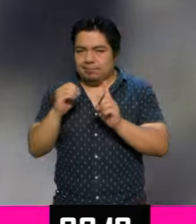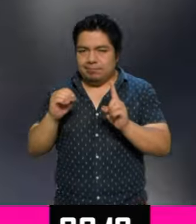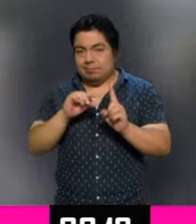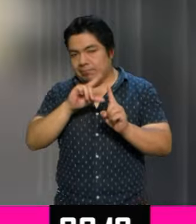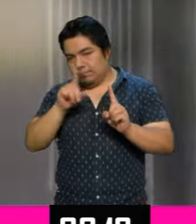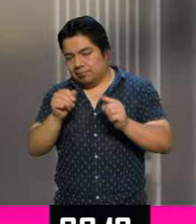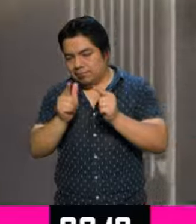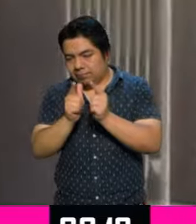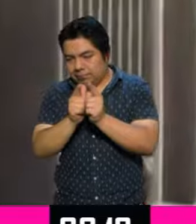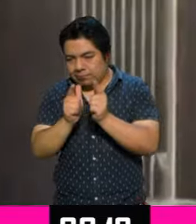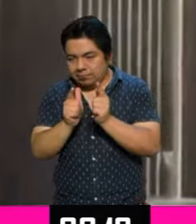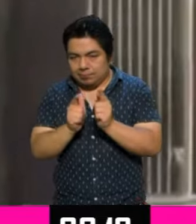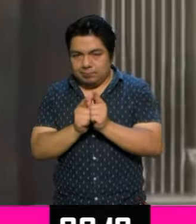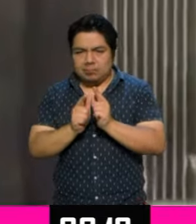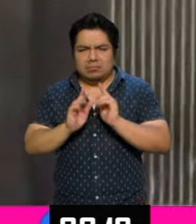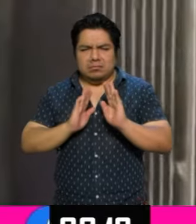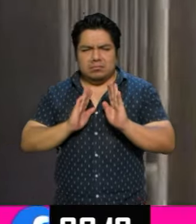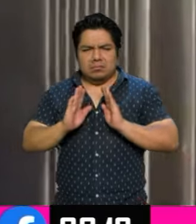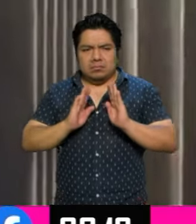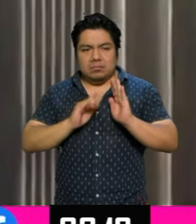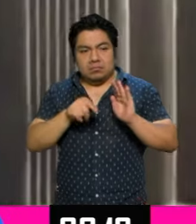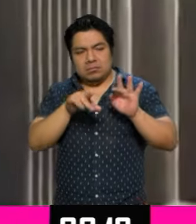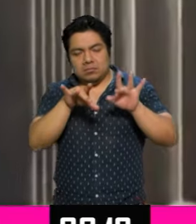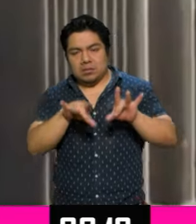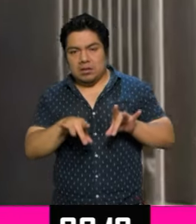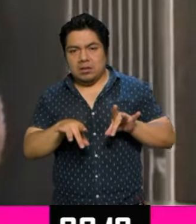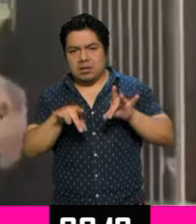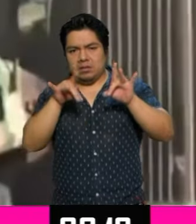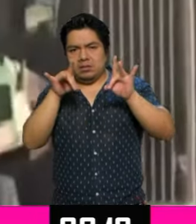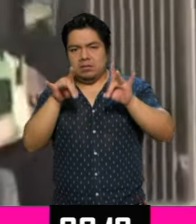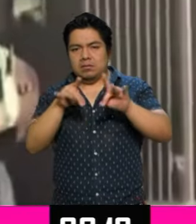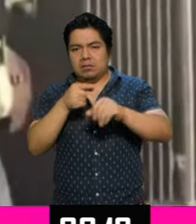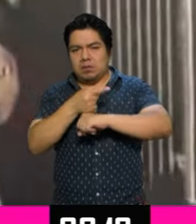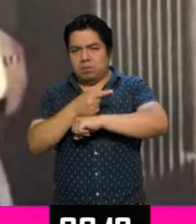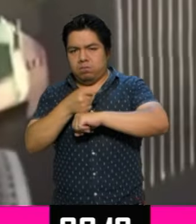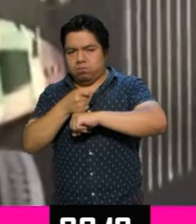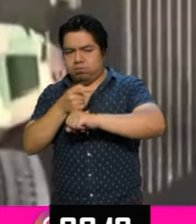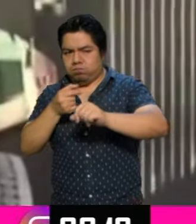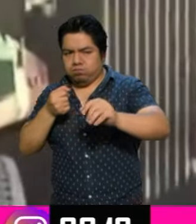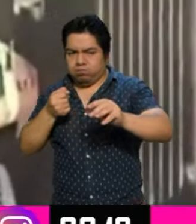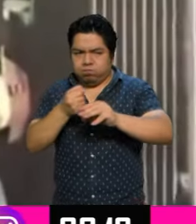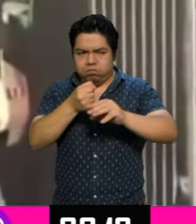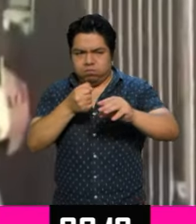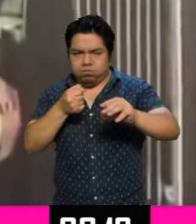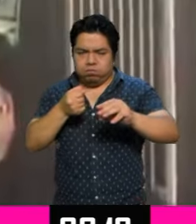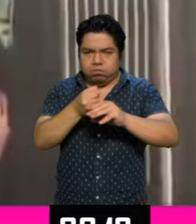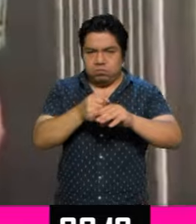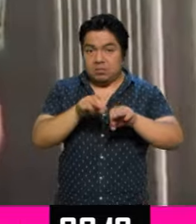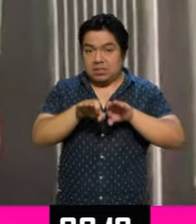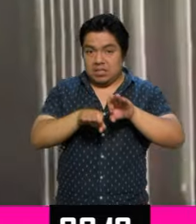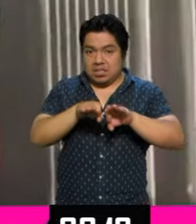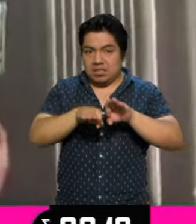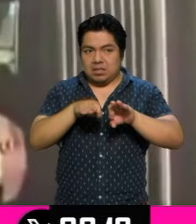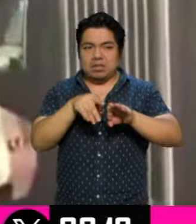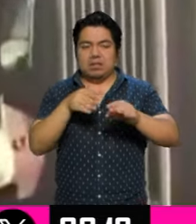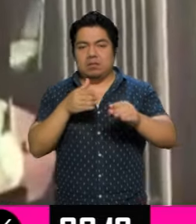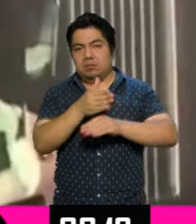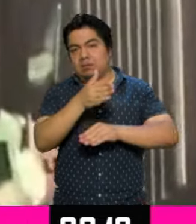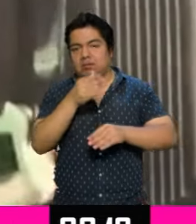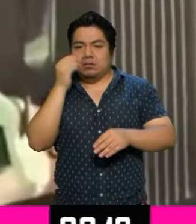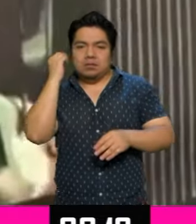de militares que entró al Palacio de Gobierno con ayuda de tanquetas intentando derribar las puertas y